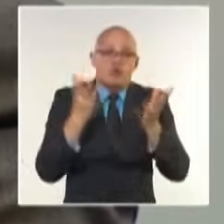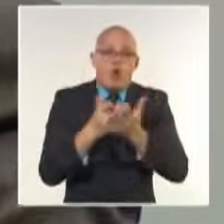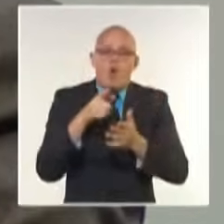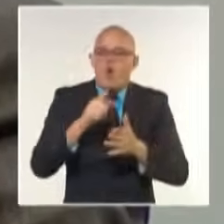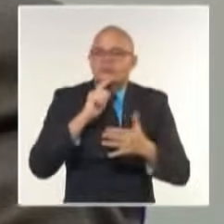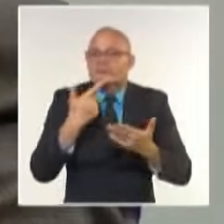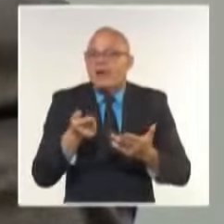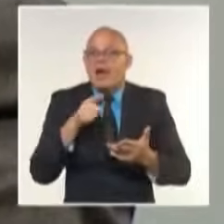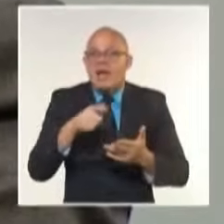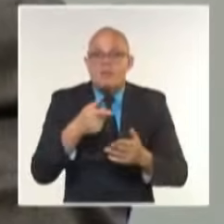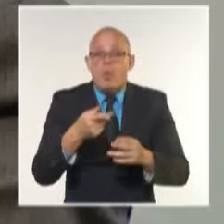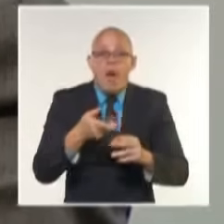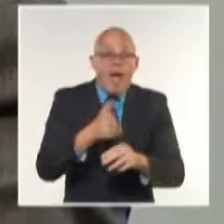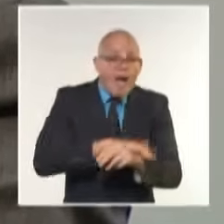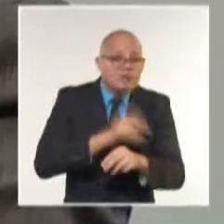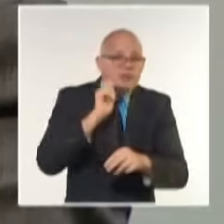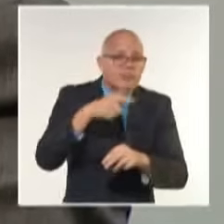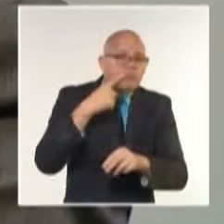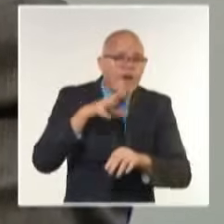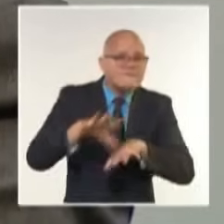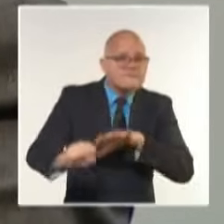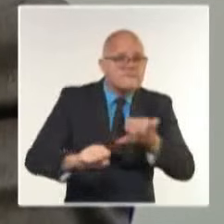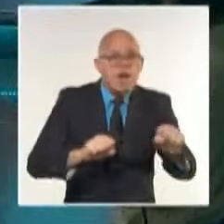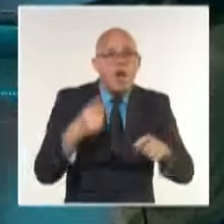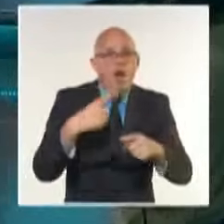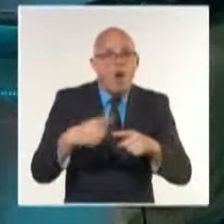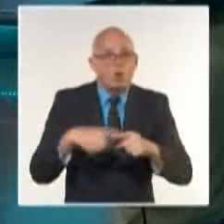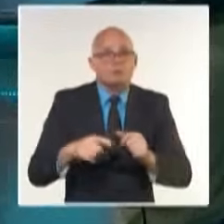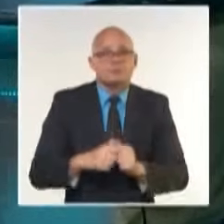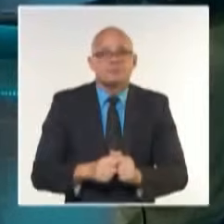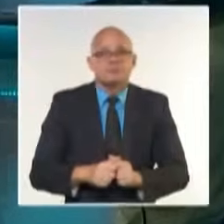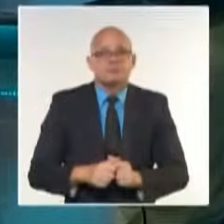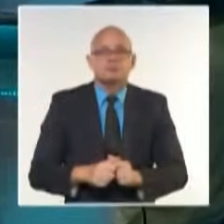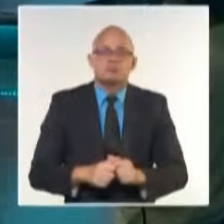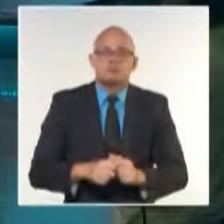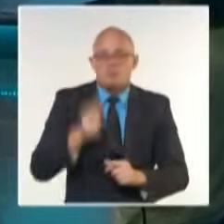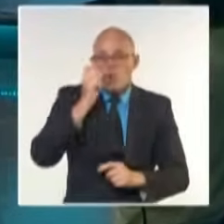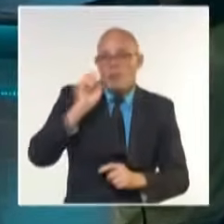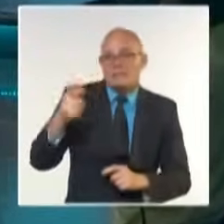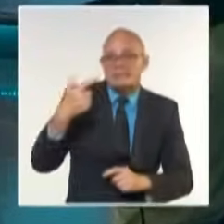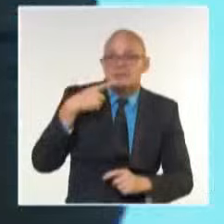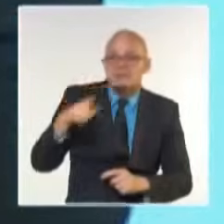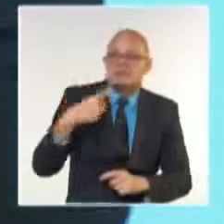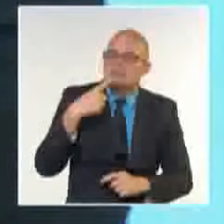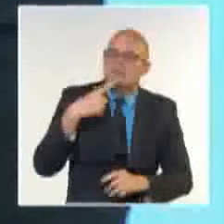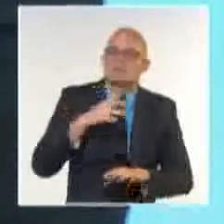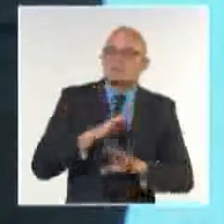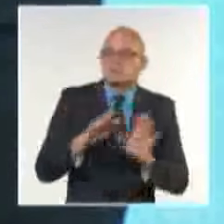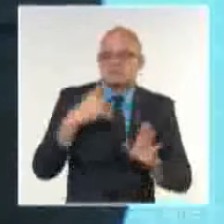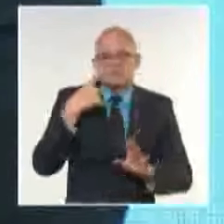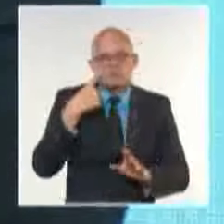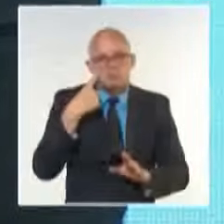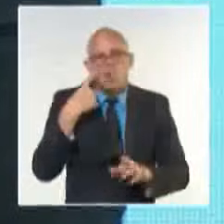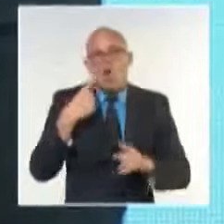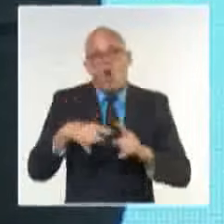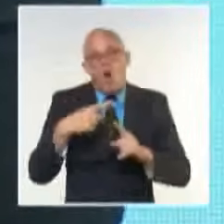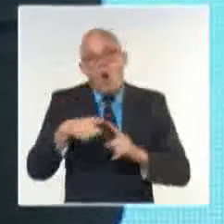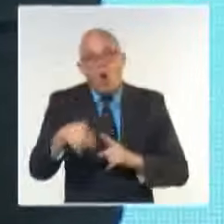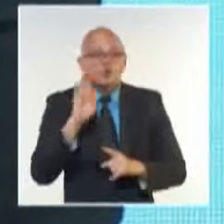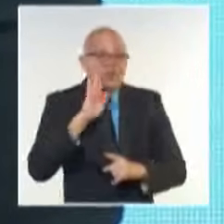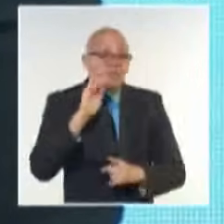para el enfrentamiento. ¿Algo más, viceministro? No, a tono de ellos, ninguna de estas actividades que se sucedan van a quedar